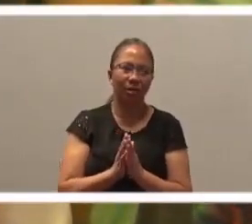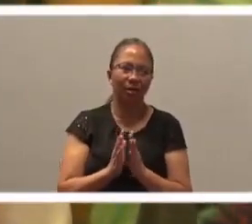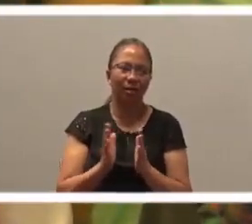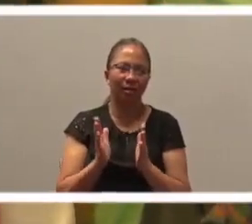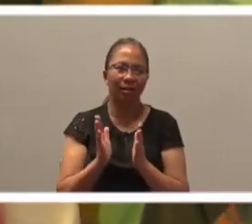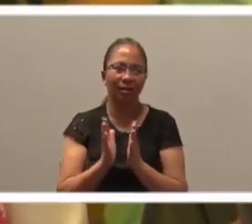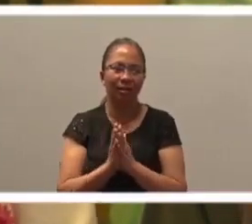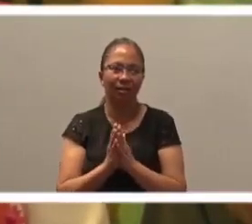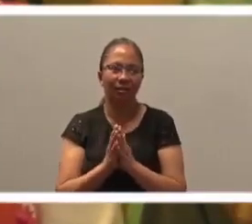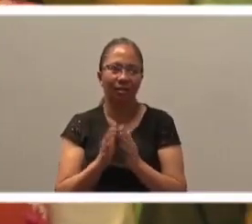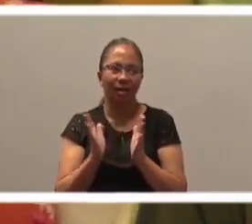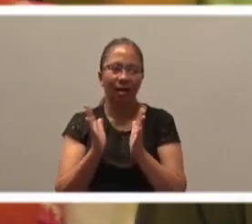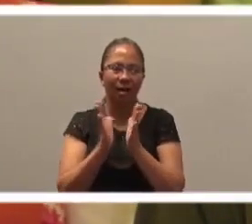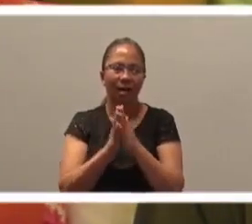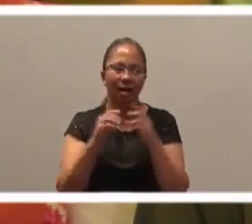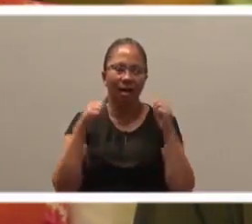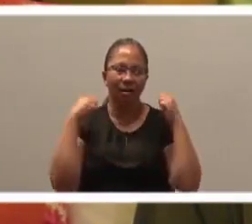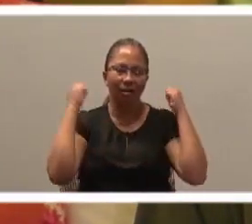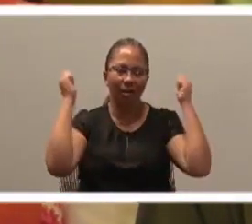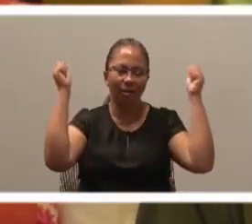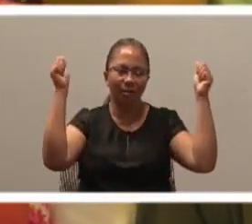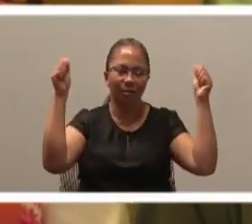aleluya,